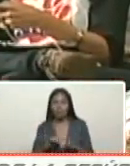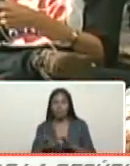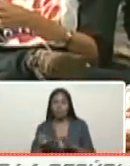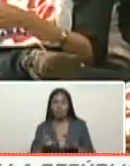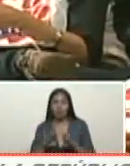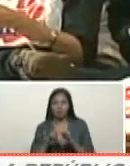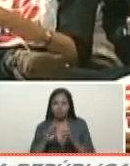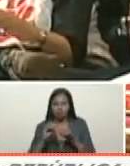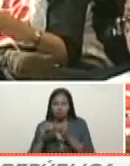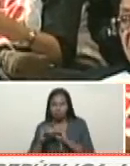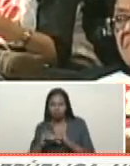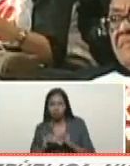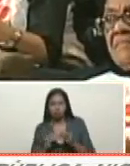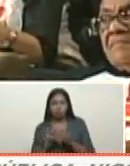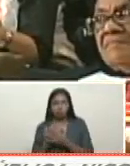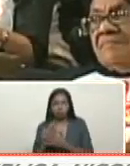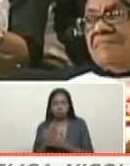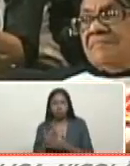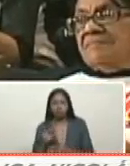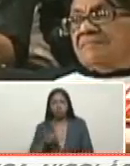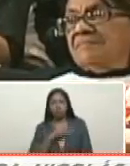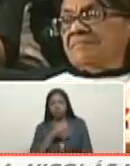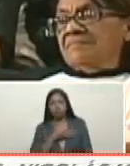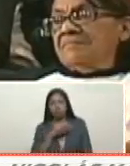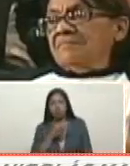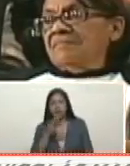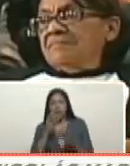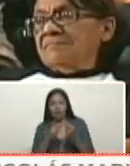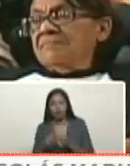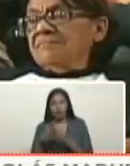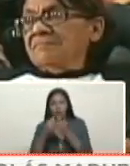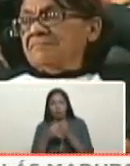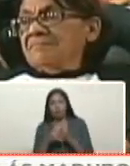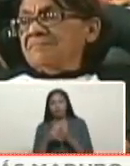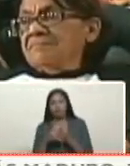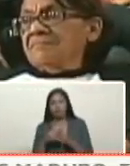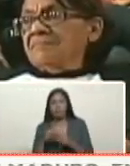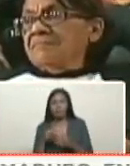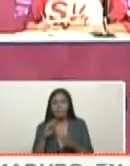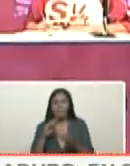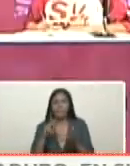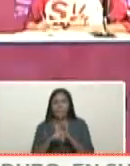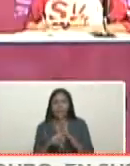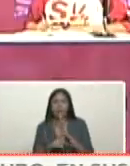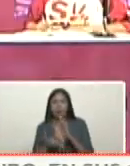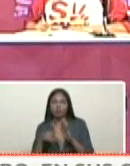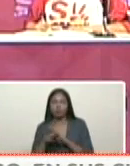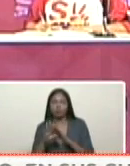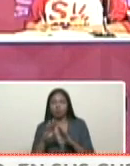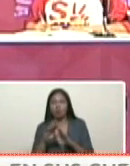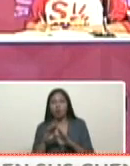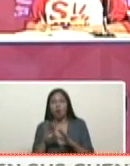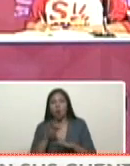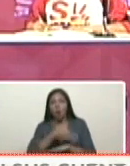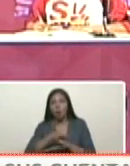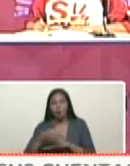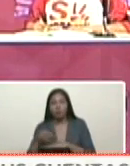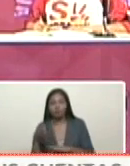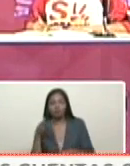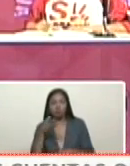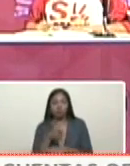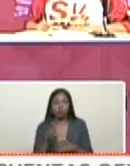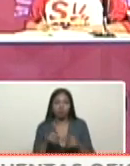económica, parroquia por parroquia, municipio por municipio, hasta que tengamos todos los estados del